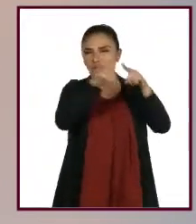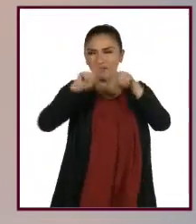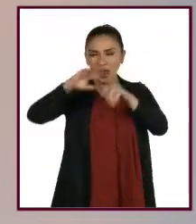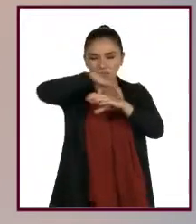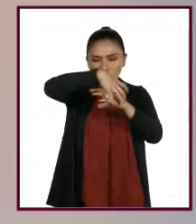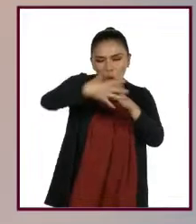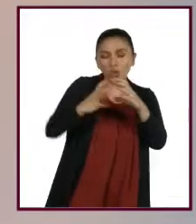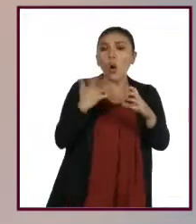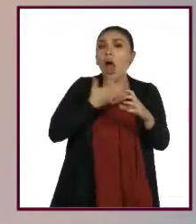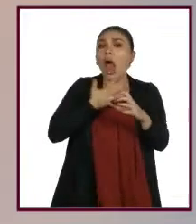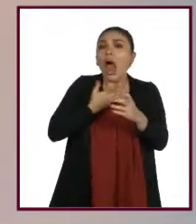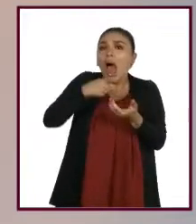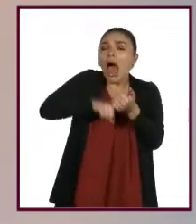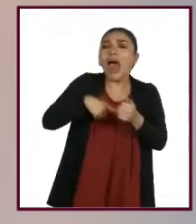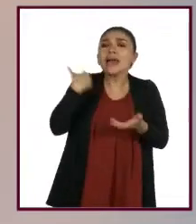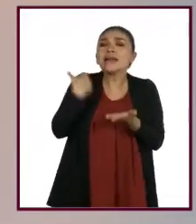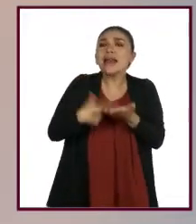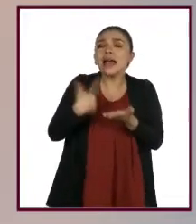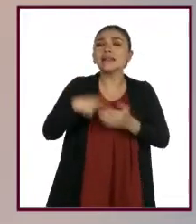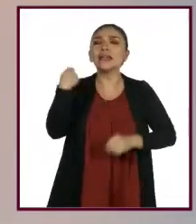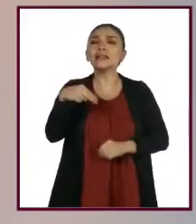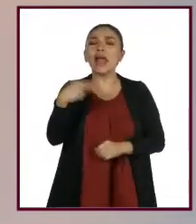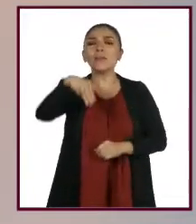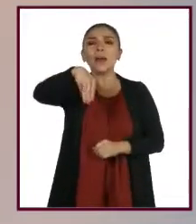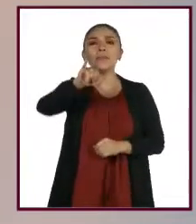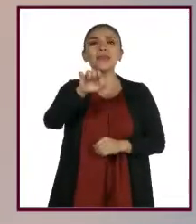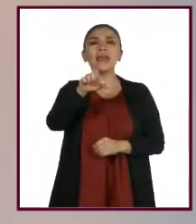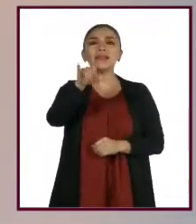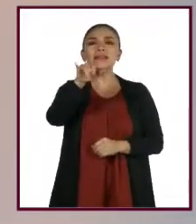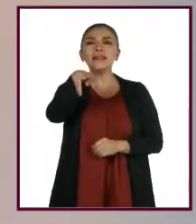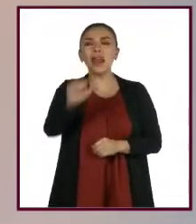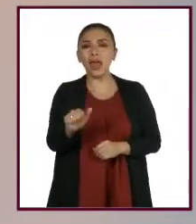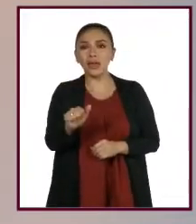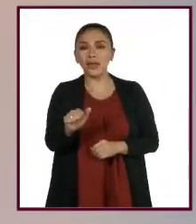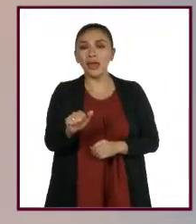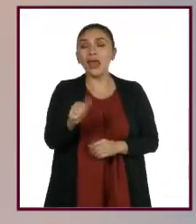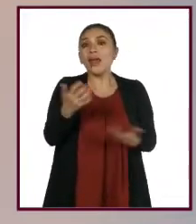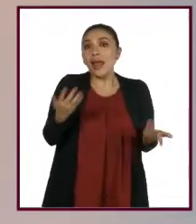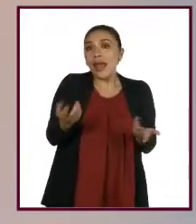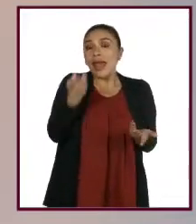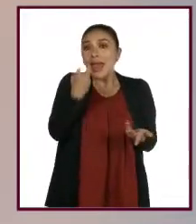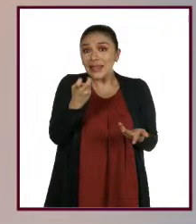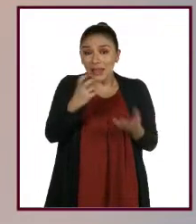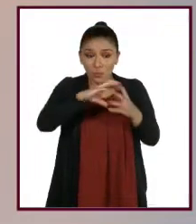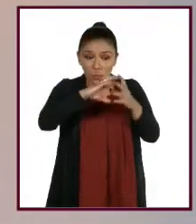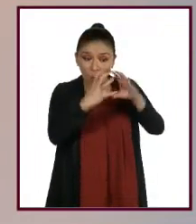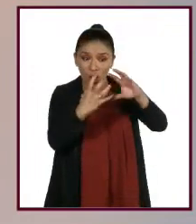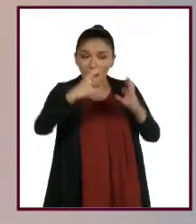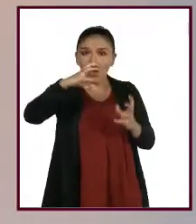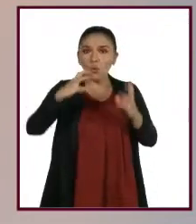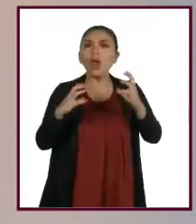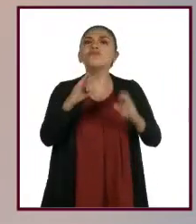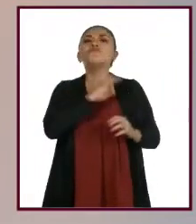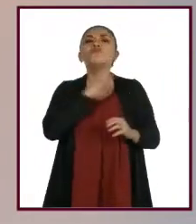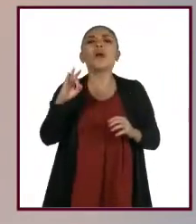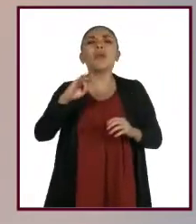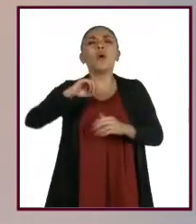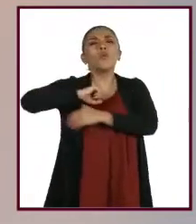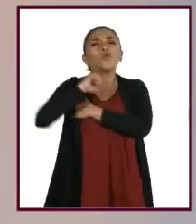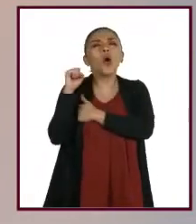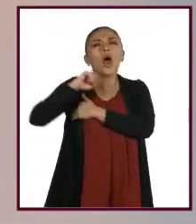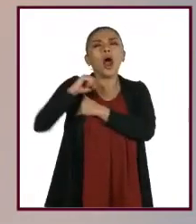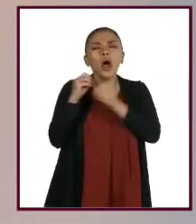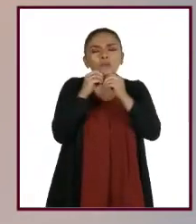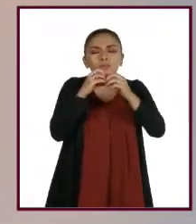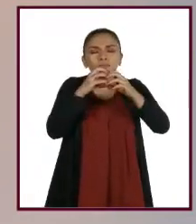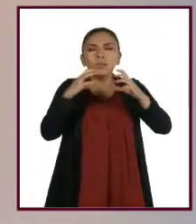rodeados de una capa de grasas que se llama mielina. Entonces, este tipo de moléculas se llegan a acumular y llegan a